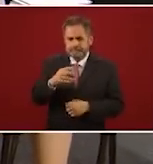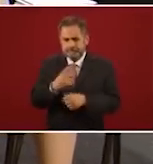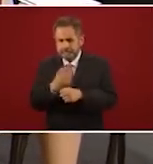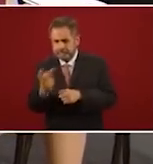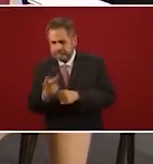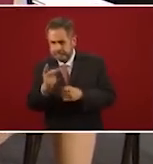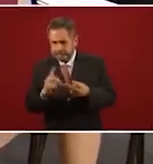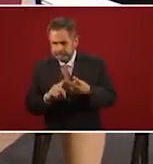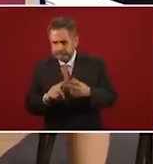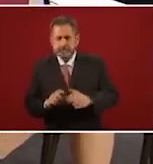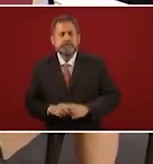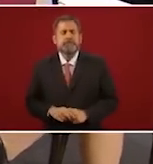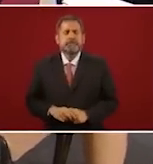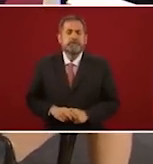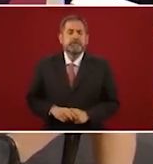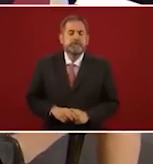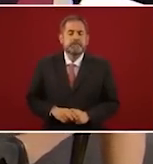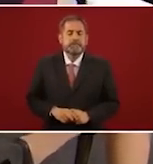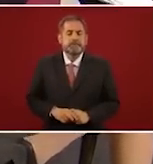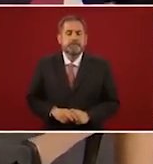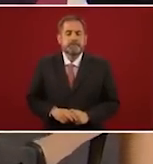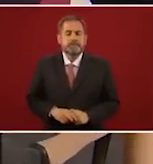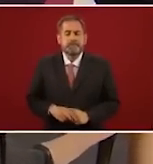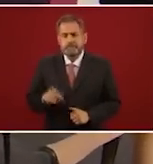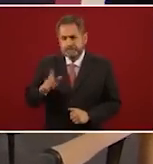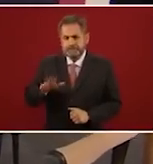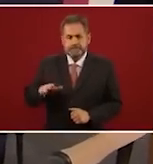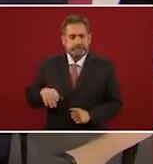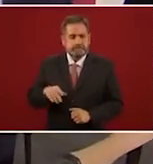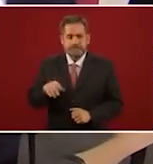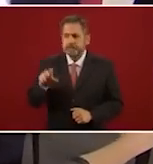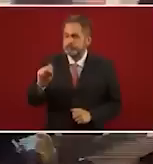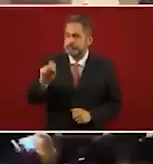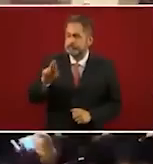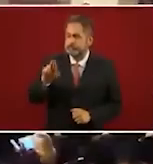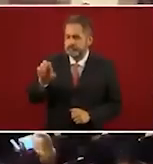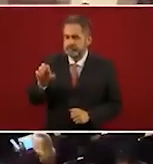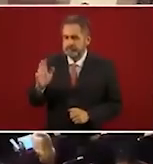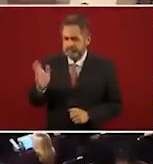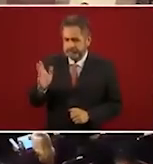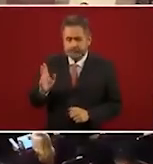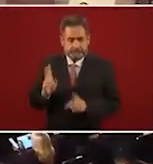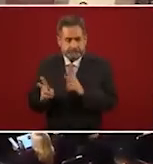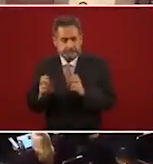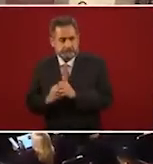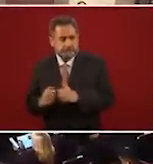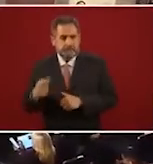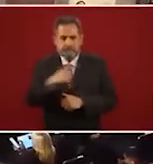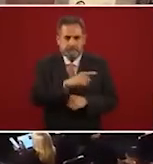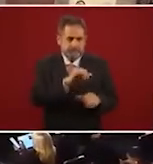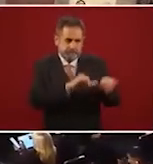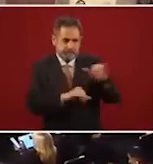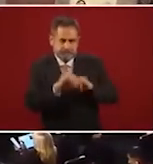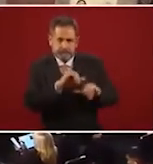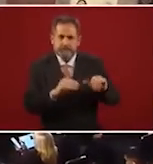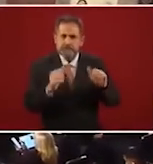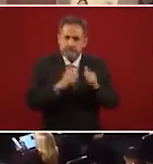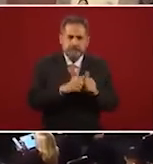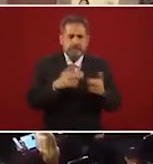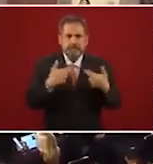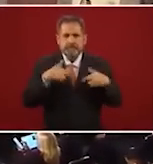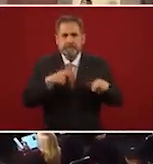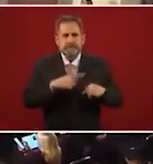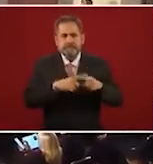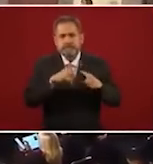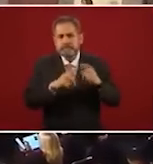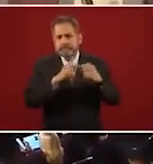explicó el subsecretario de las pláticas de la Secretaría de Relaciones Exteriores, con los laboratorios y obviamente con los representantes de los